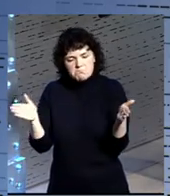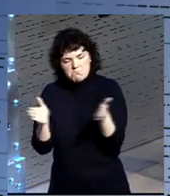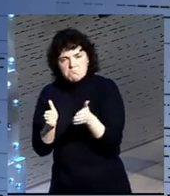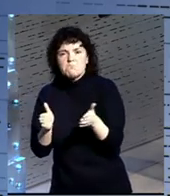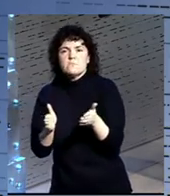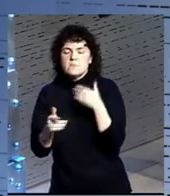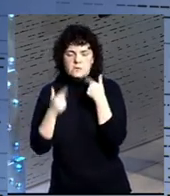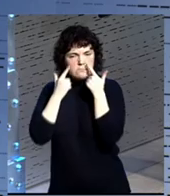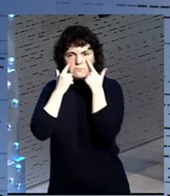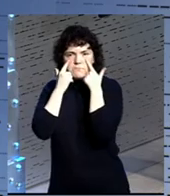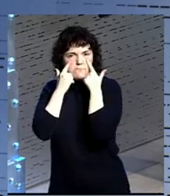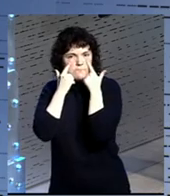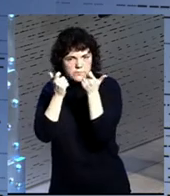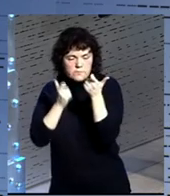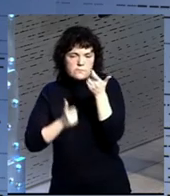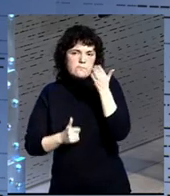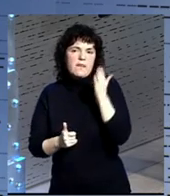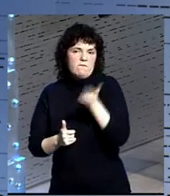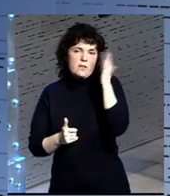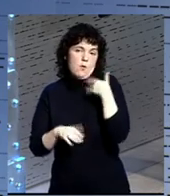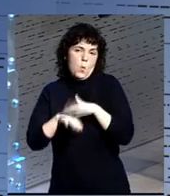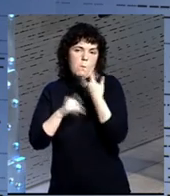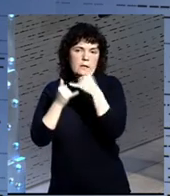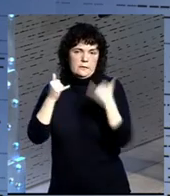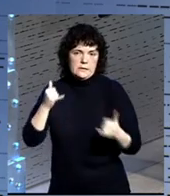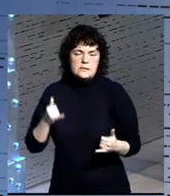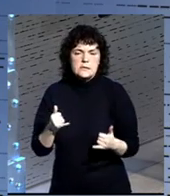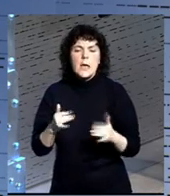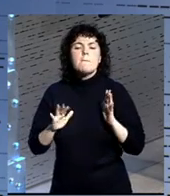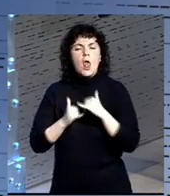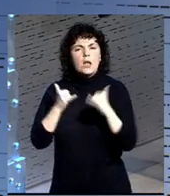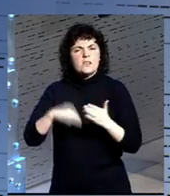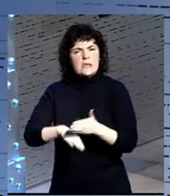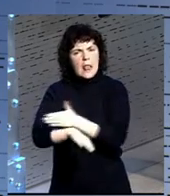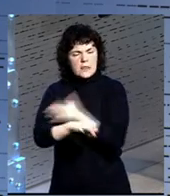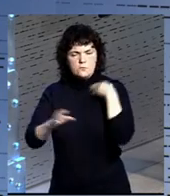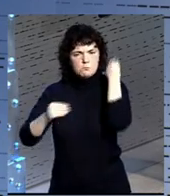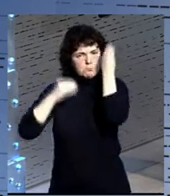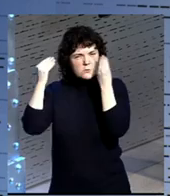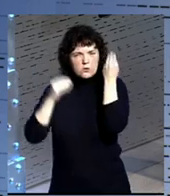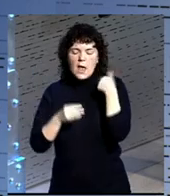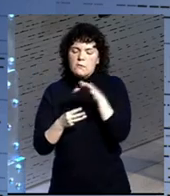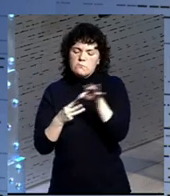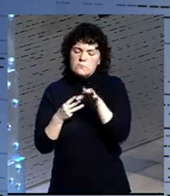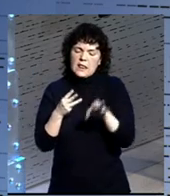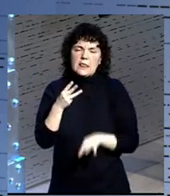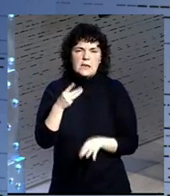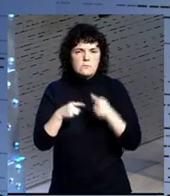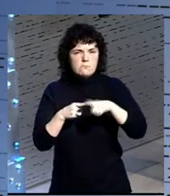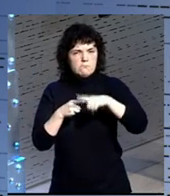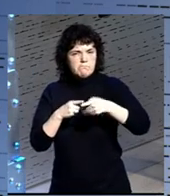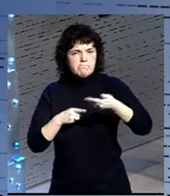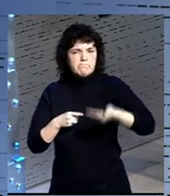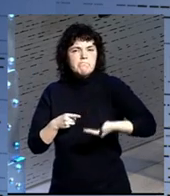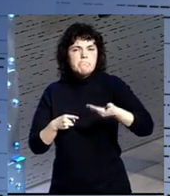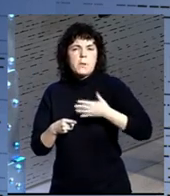que se ve significativamente acentuada por la crisis. Pero antes de la crisis yo creo que hay 3 piezas que